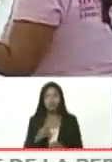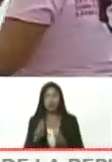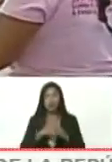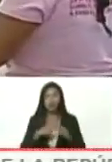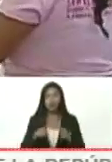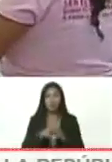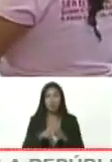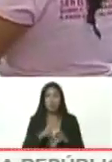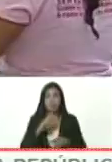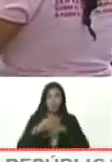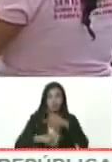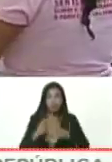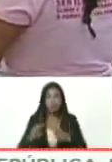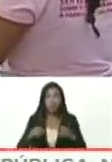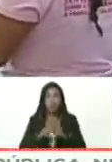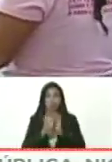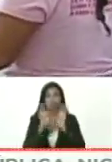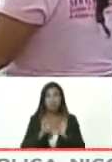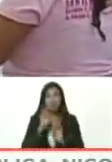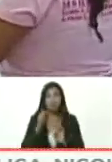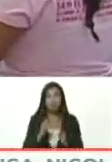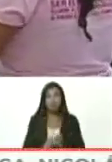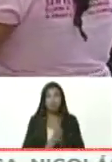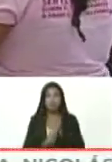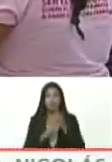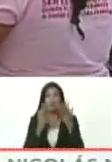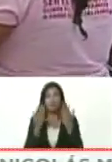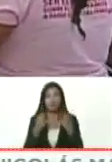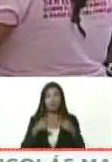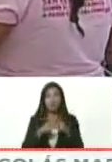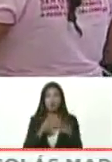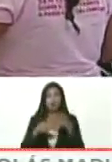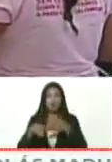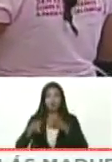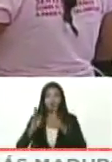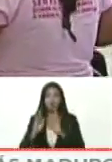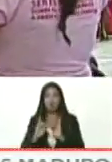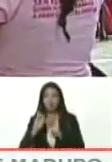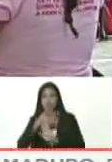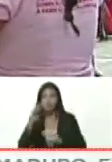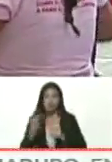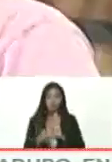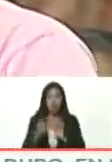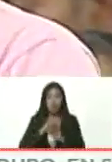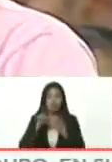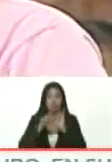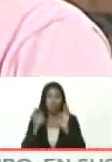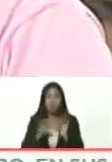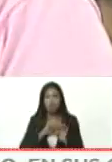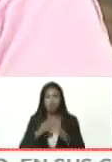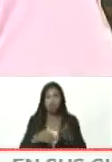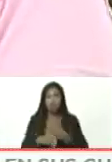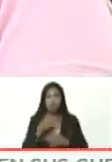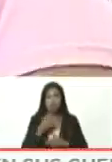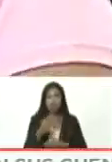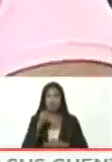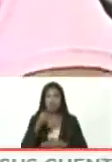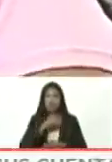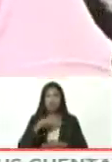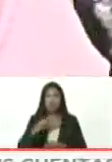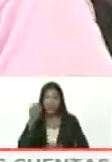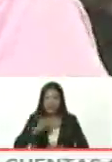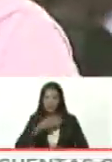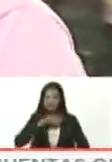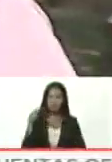comunas productivas, comunas que van a ir de la mano en la construcción de esos acagos, presidente, donde le vamos a decir a usted que aquí